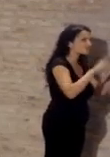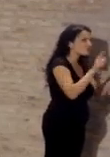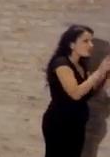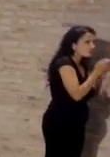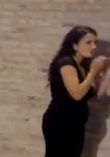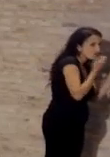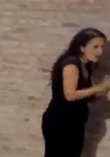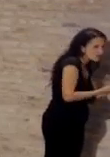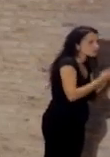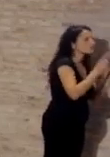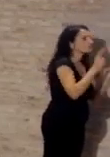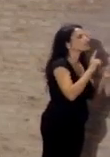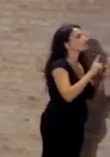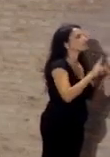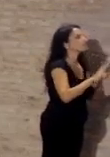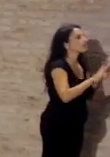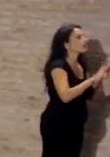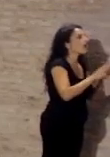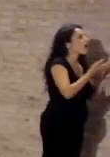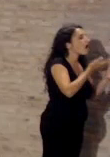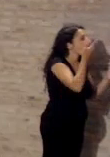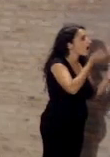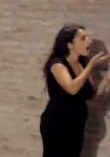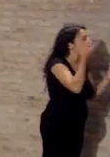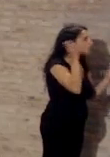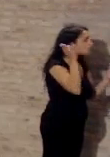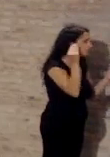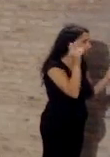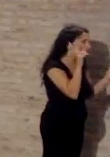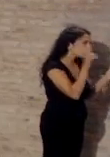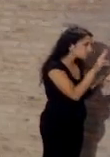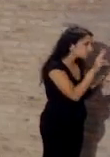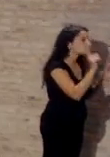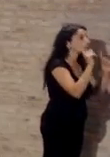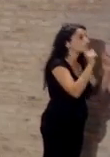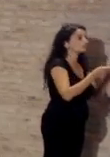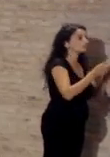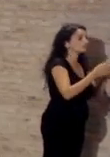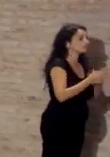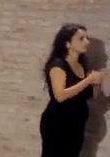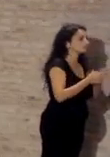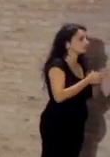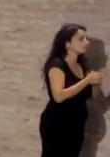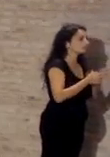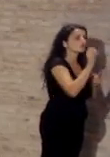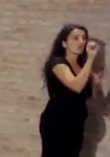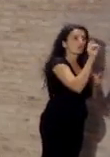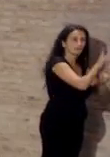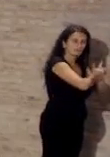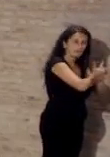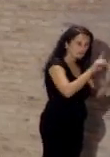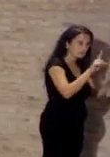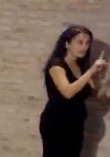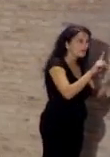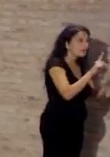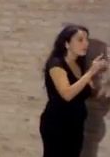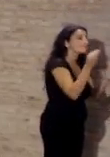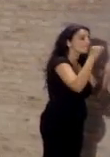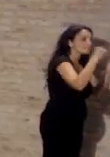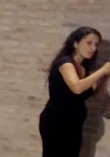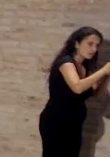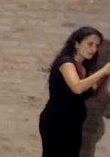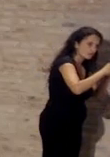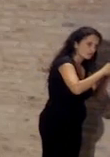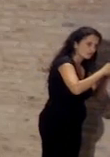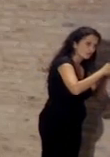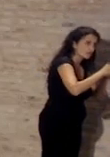sencillo y no solo con audiodescripción según si sean videos o no Porque a veces Parece ser que cuando